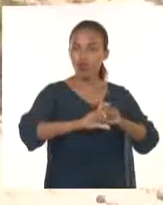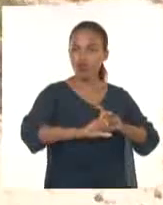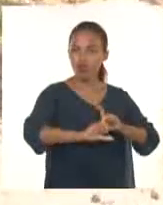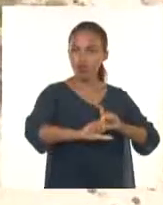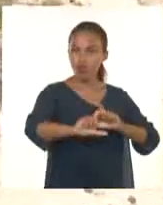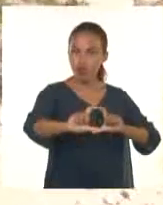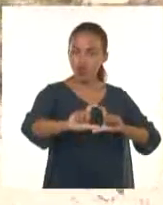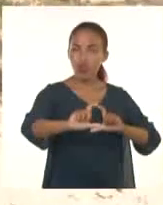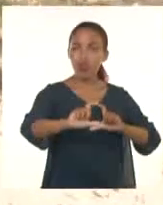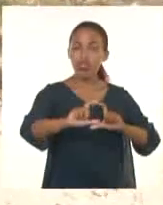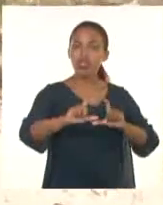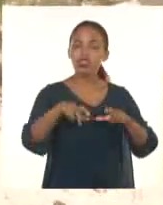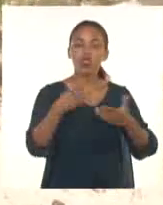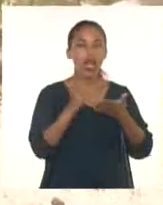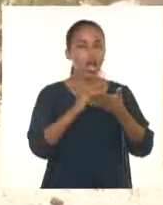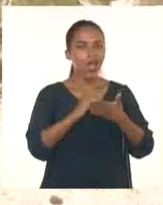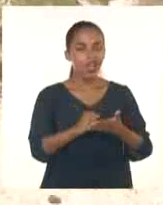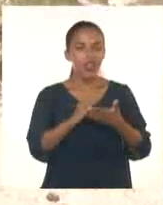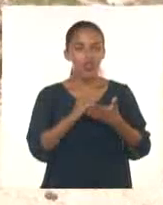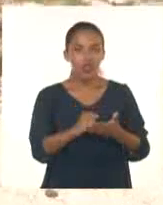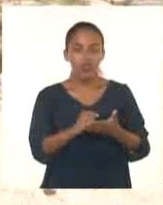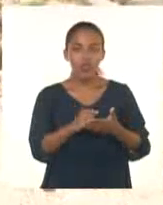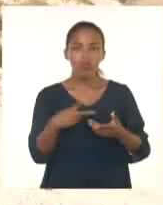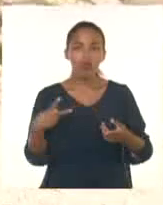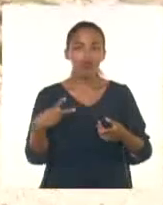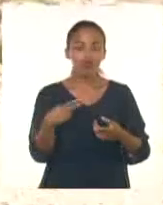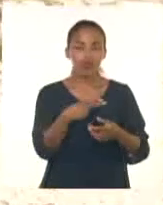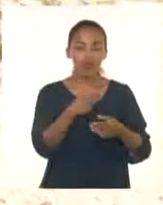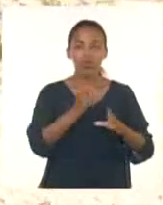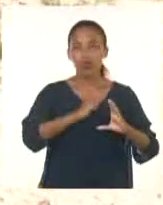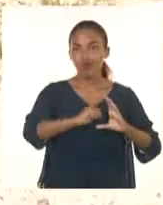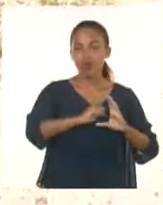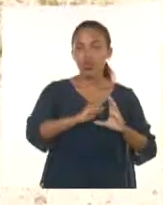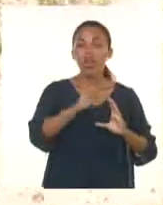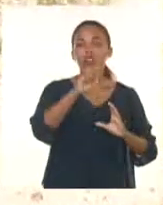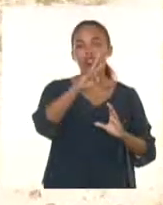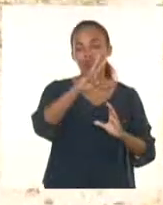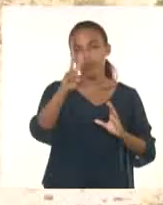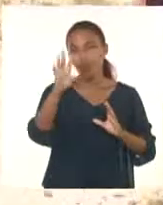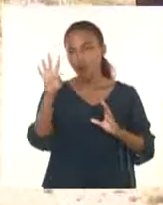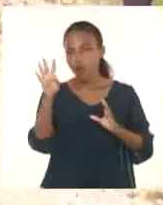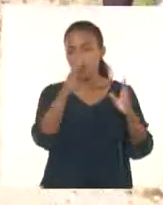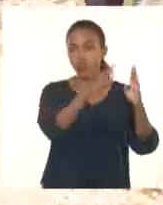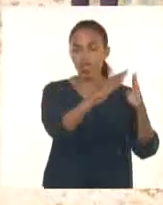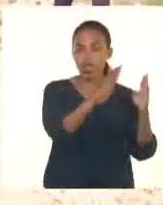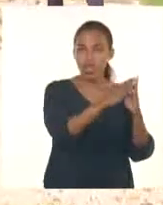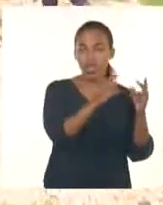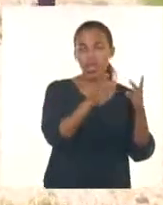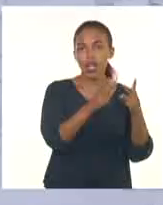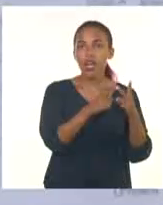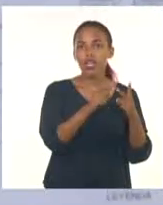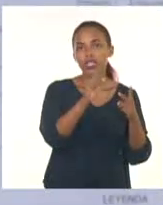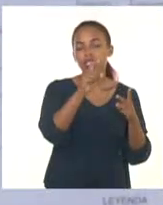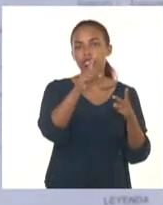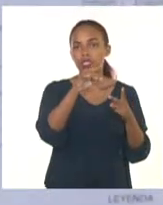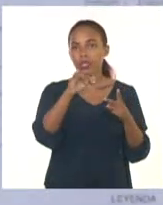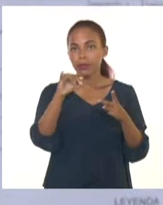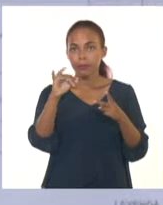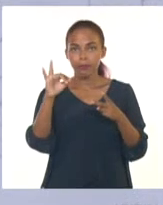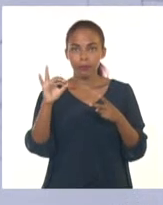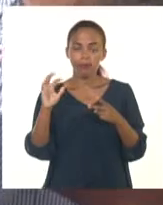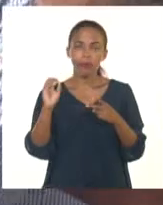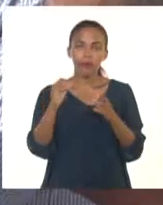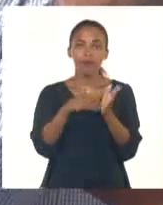cortar los ciclos de suministro del preciado líquido a 224 viviendas y más de 8.700 personas. Al